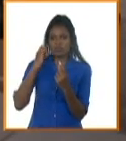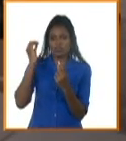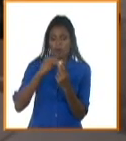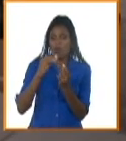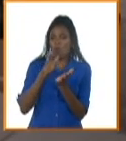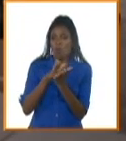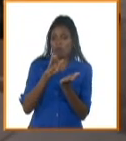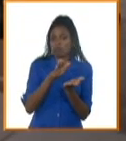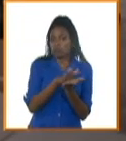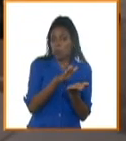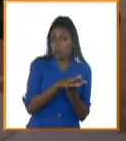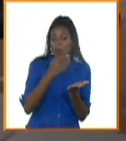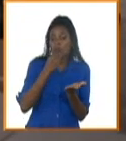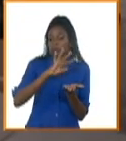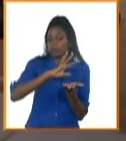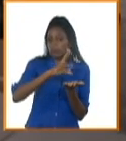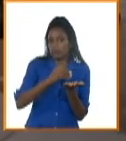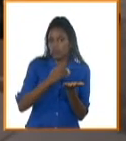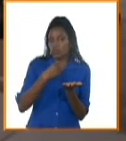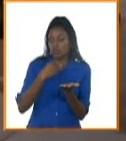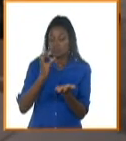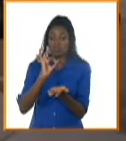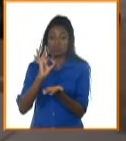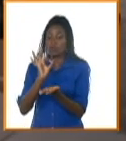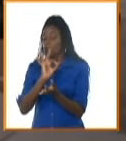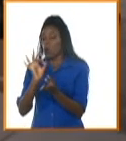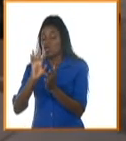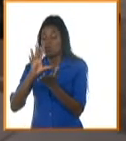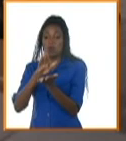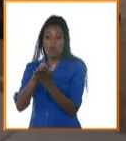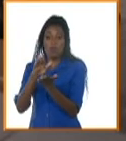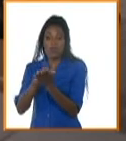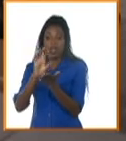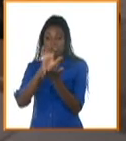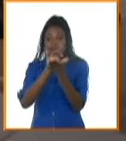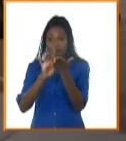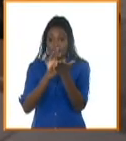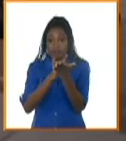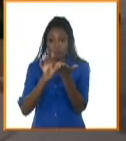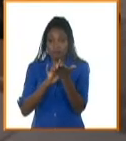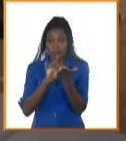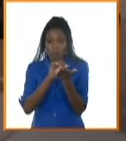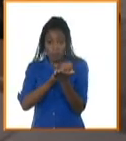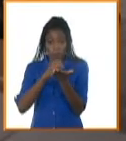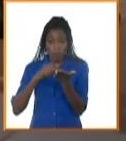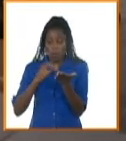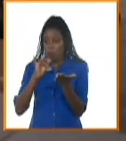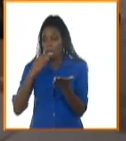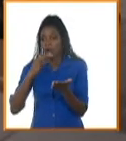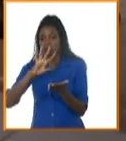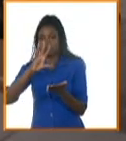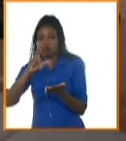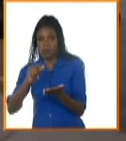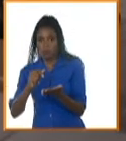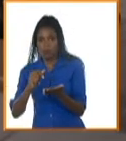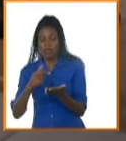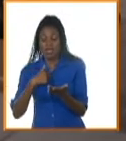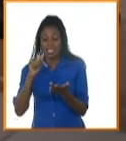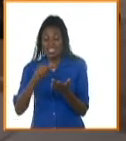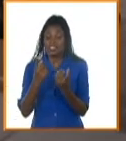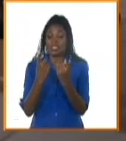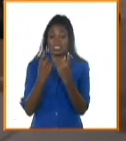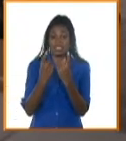necesitan robar si usted no sabe guardar su contraseña se la pueden robar exactamente que es una población que sabe que esto es una necesidad